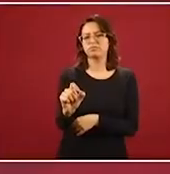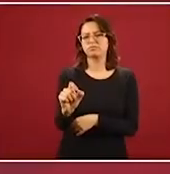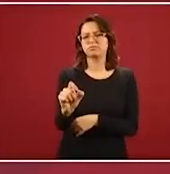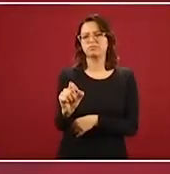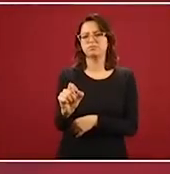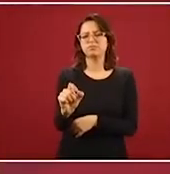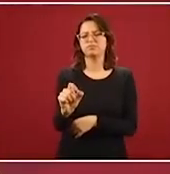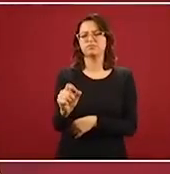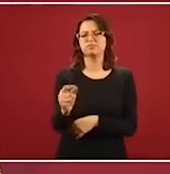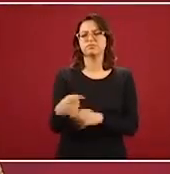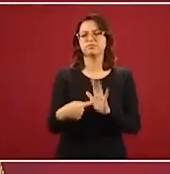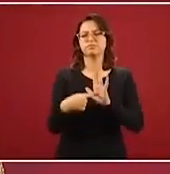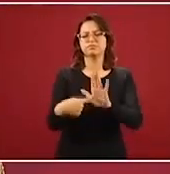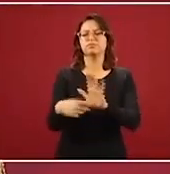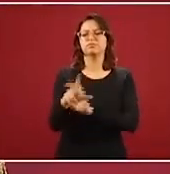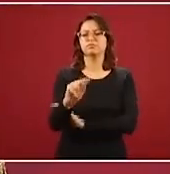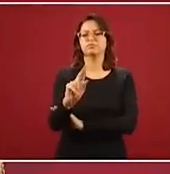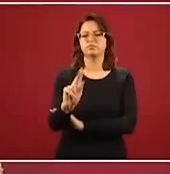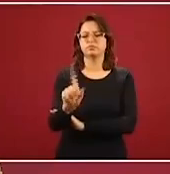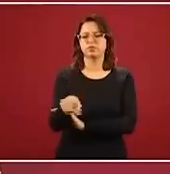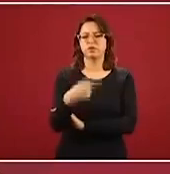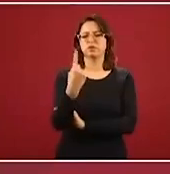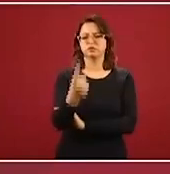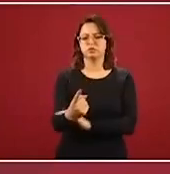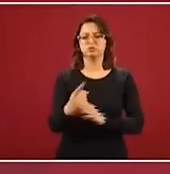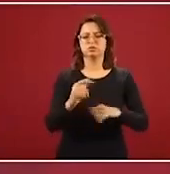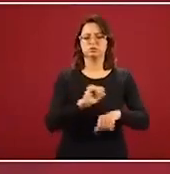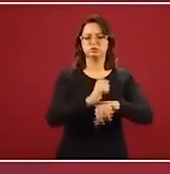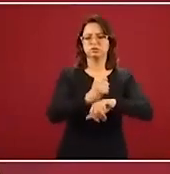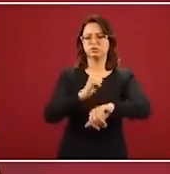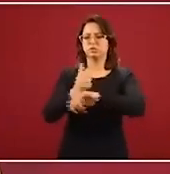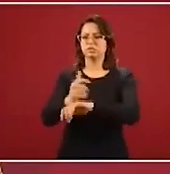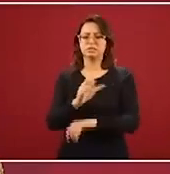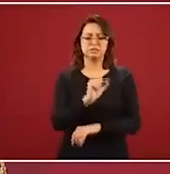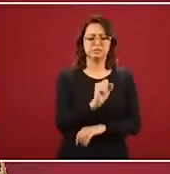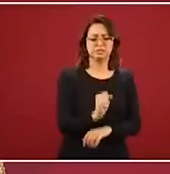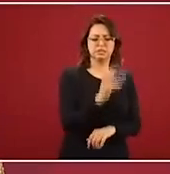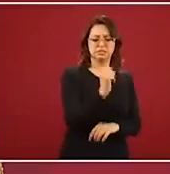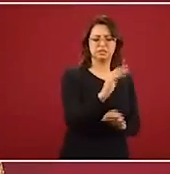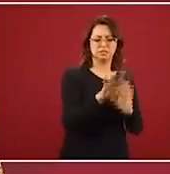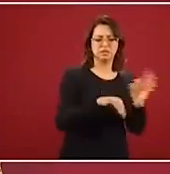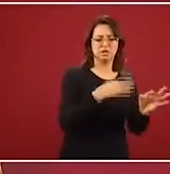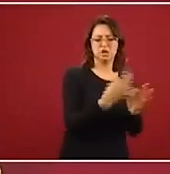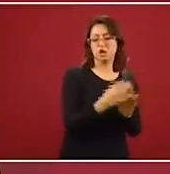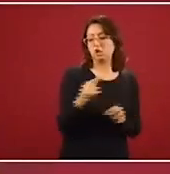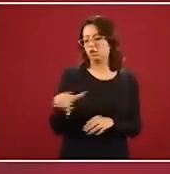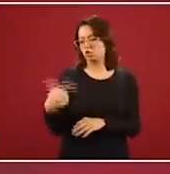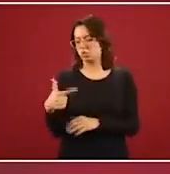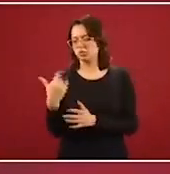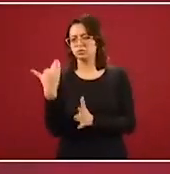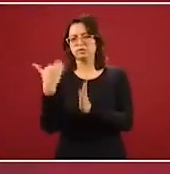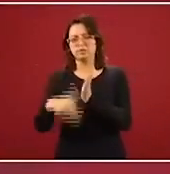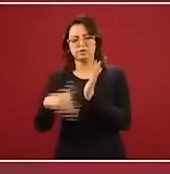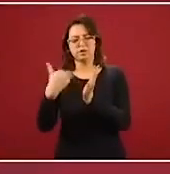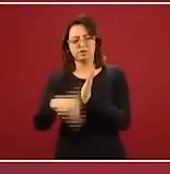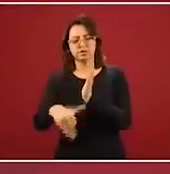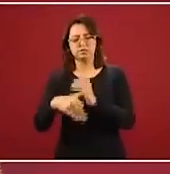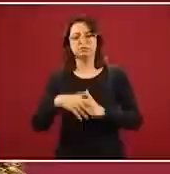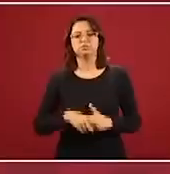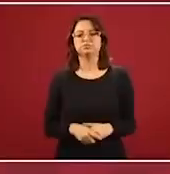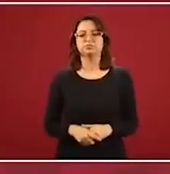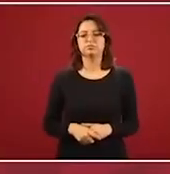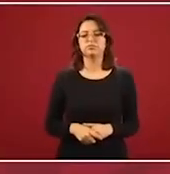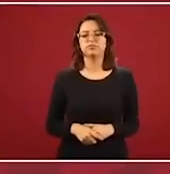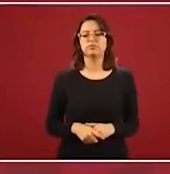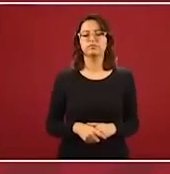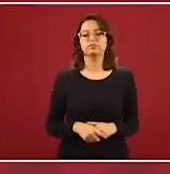se proyectaron 81, tenemos 69 concluidas, 12 en proceso. Este retraso